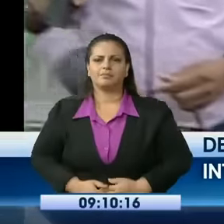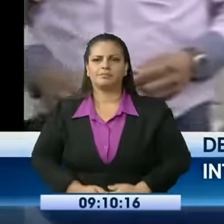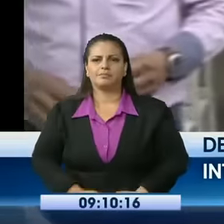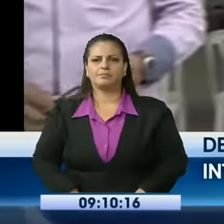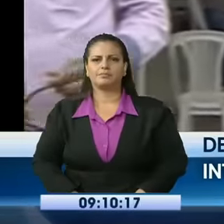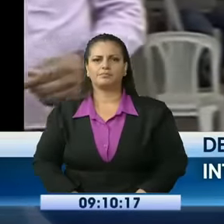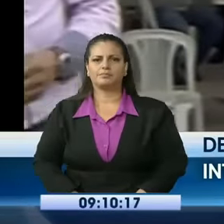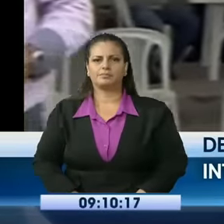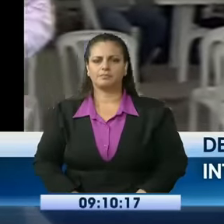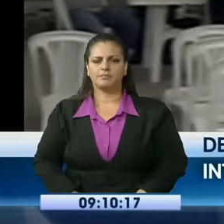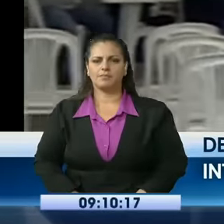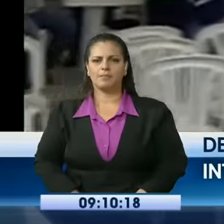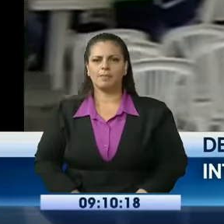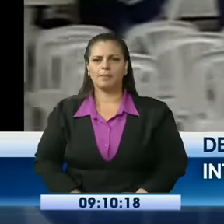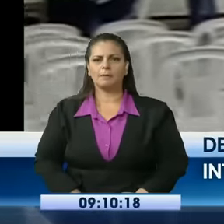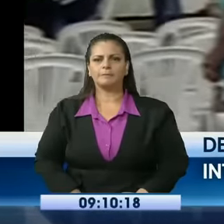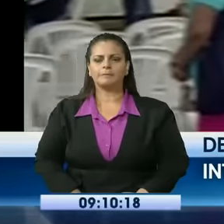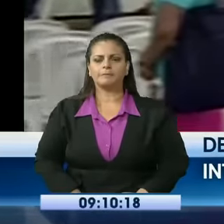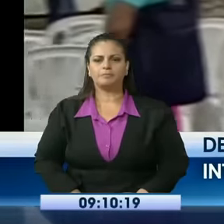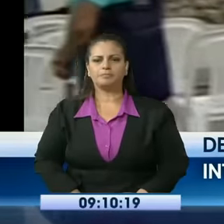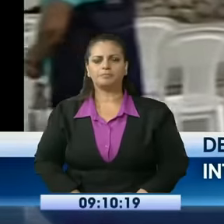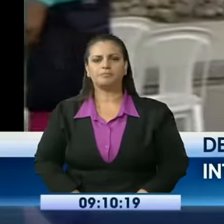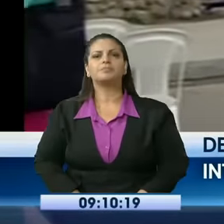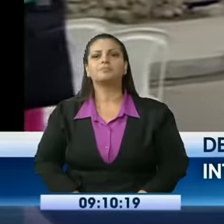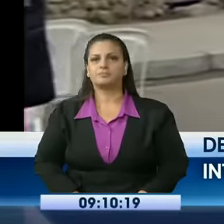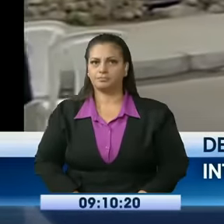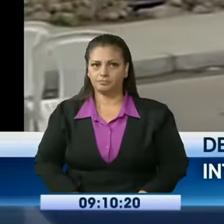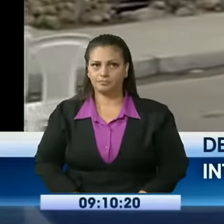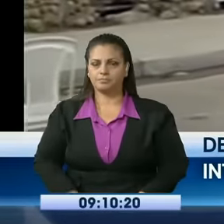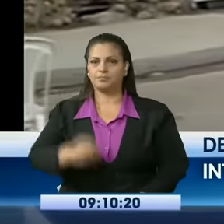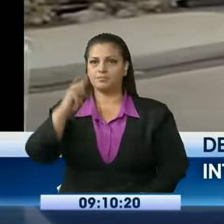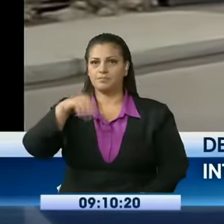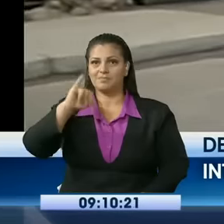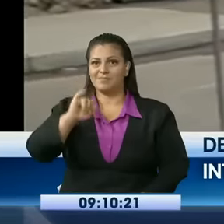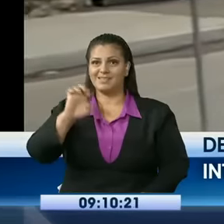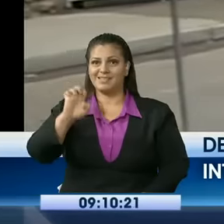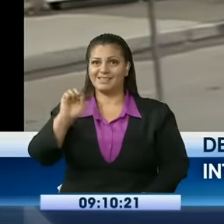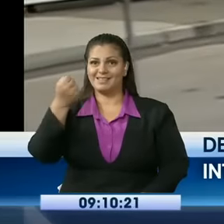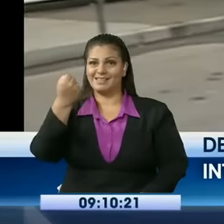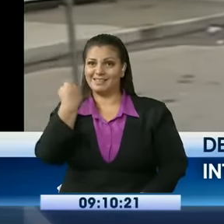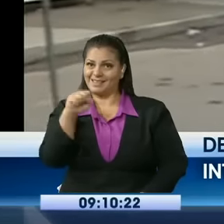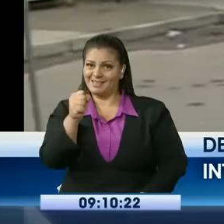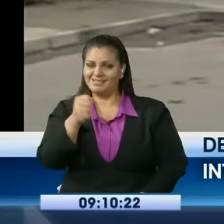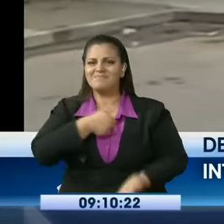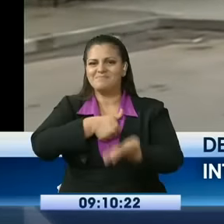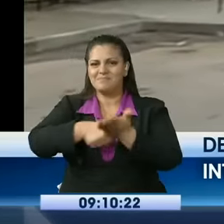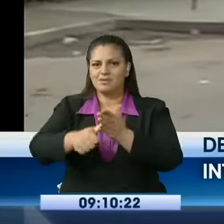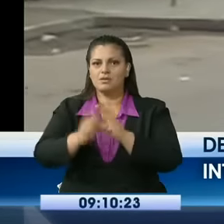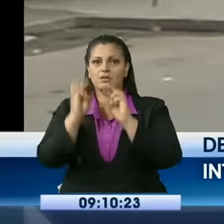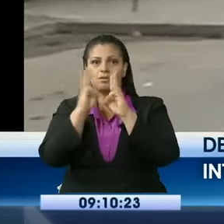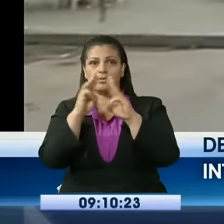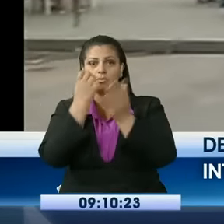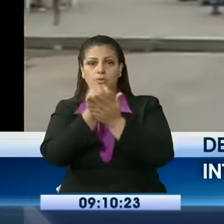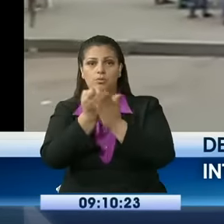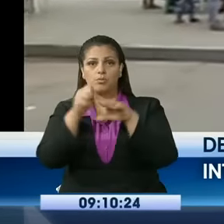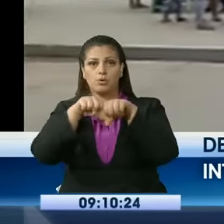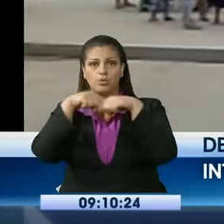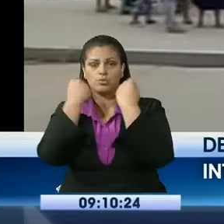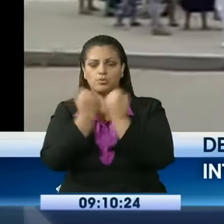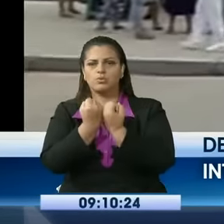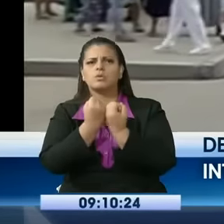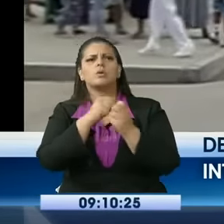con microtráfico de drogas y todo eso. También otro punto, el MIES, estamos levantando información sobre la cantidad de jóvenes, adolescentes que muchas veces deambulan en las calles a